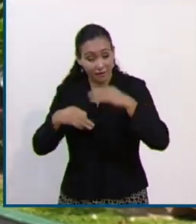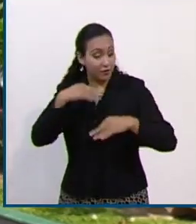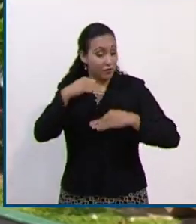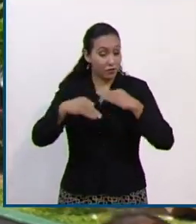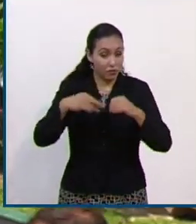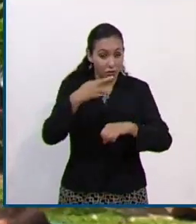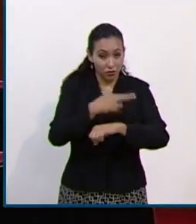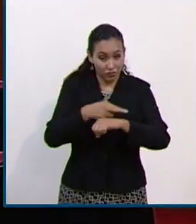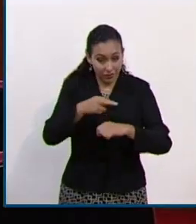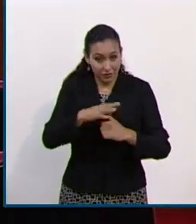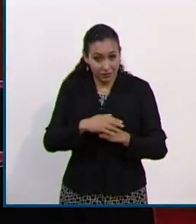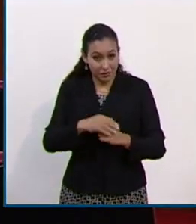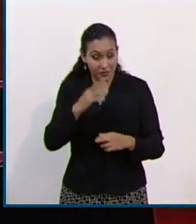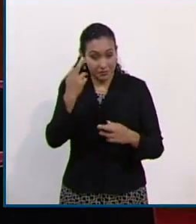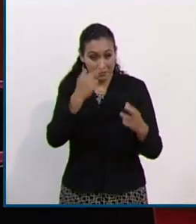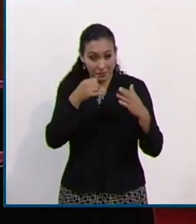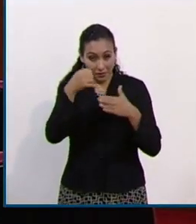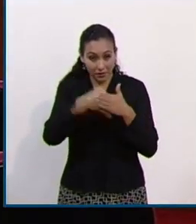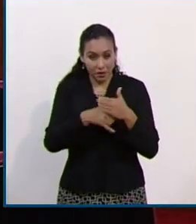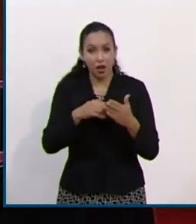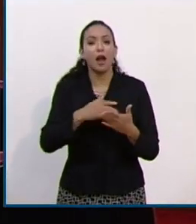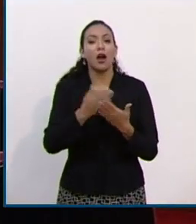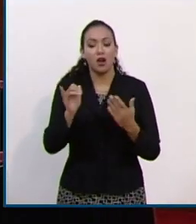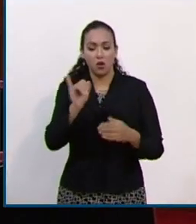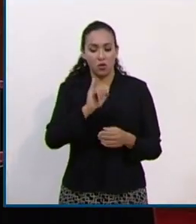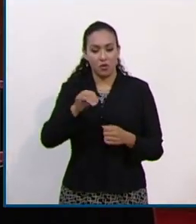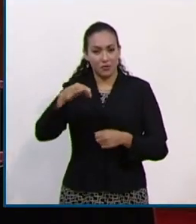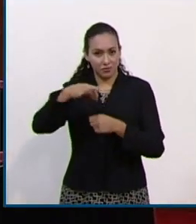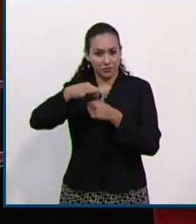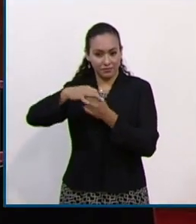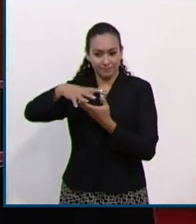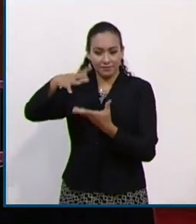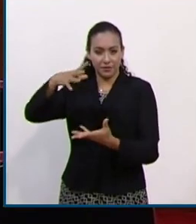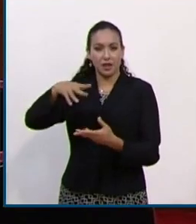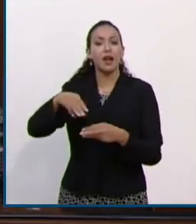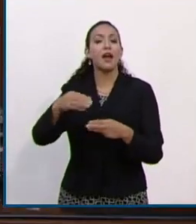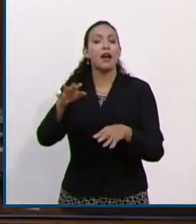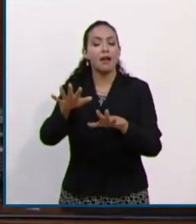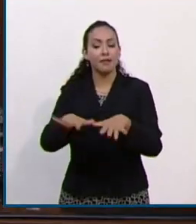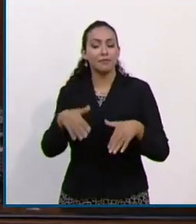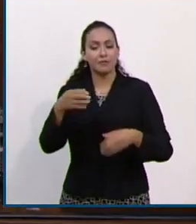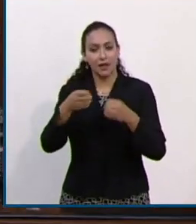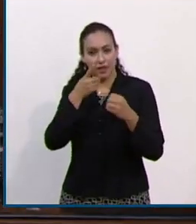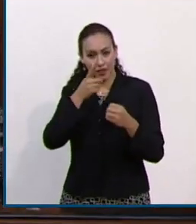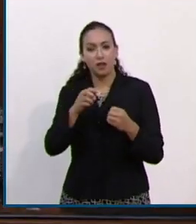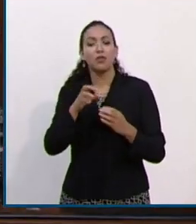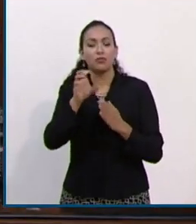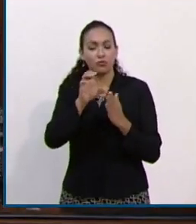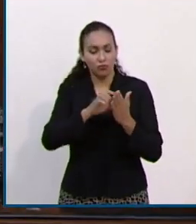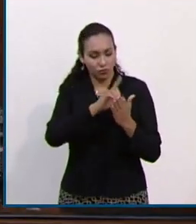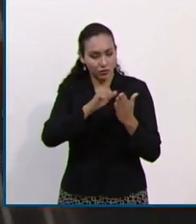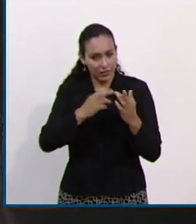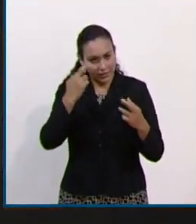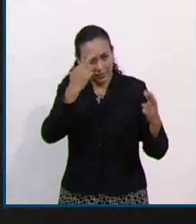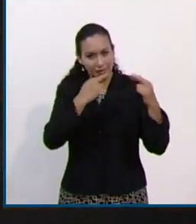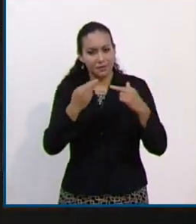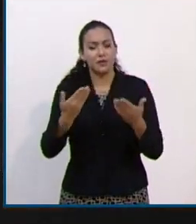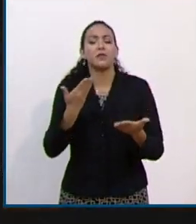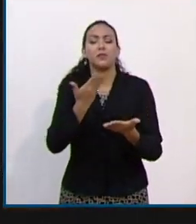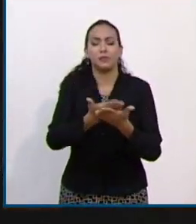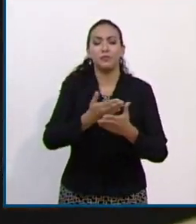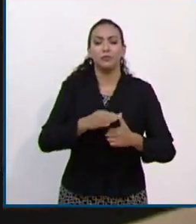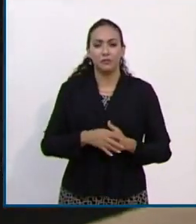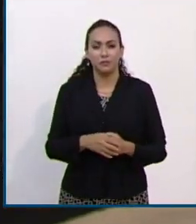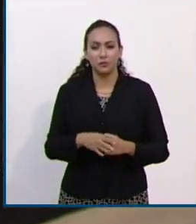del orden local. El jueves, por mayoría de votos, el Pleno de la Corte reiteró la constitucionalidad de esas disposiciones. Esto